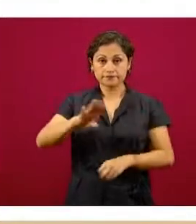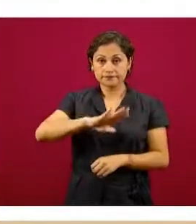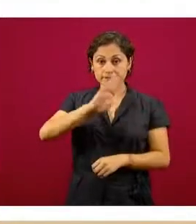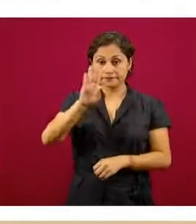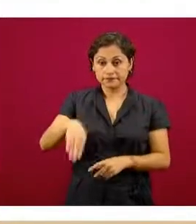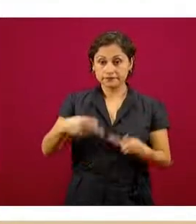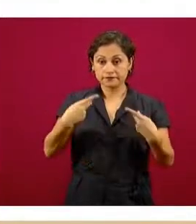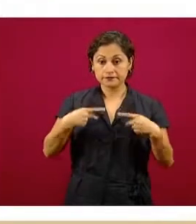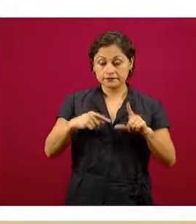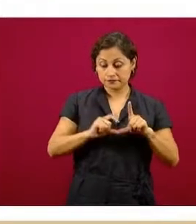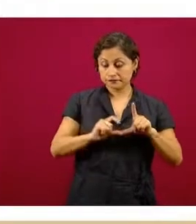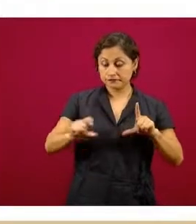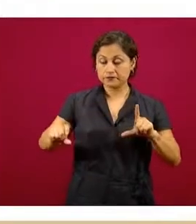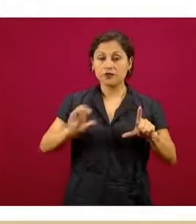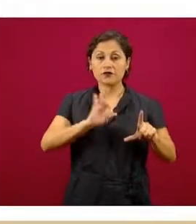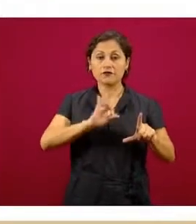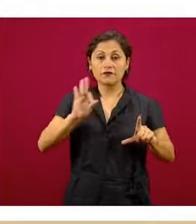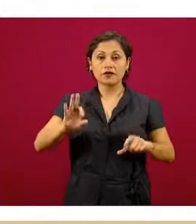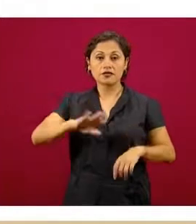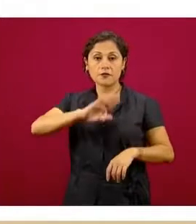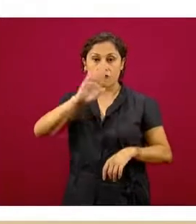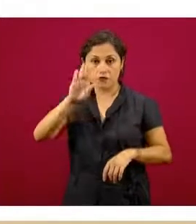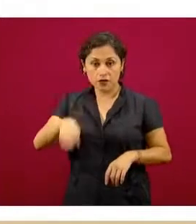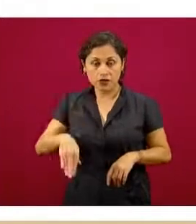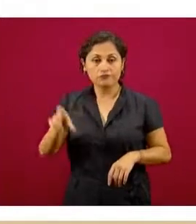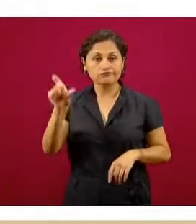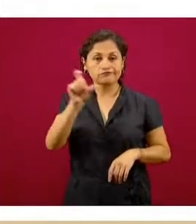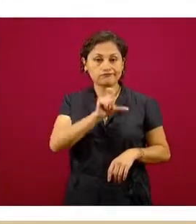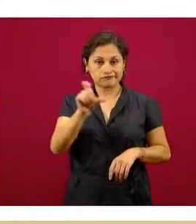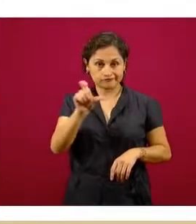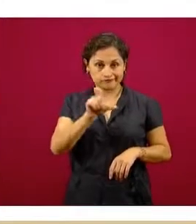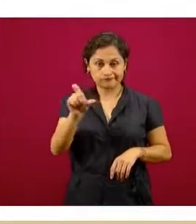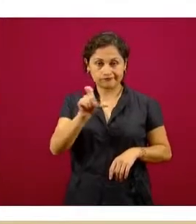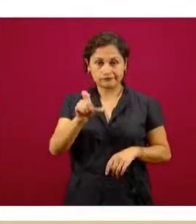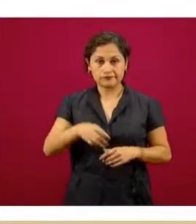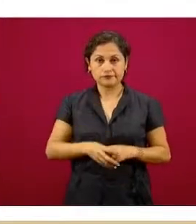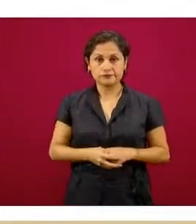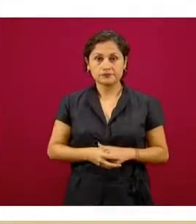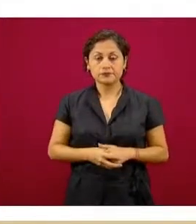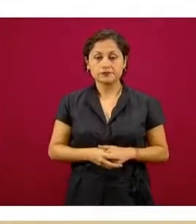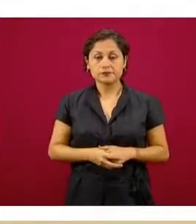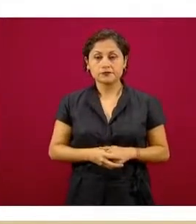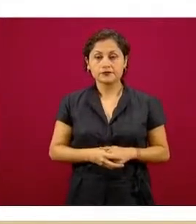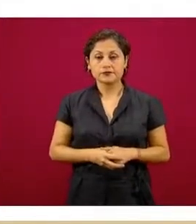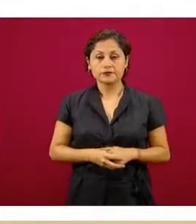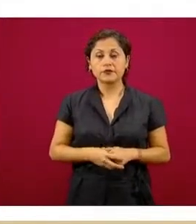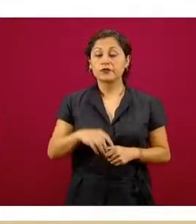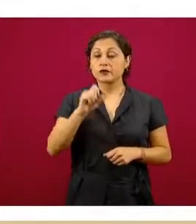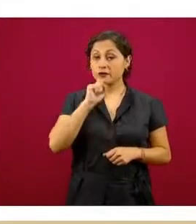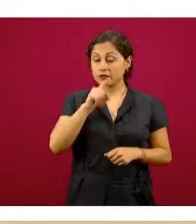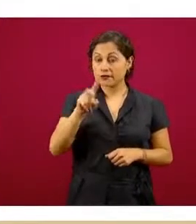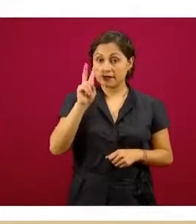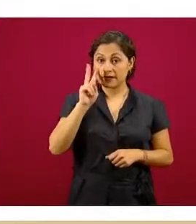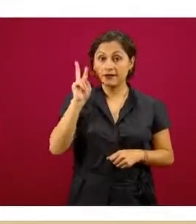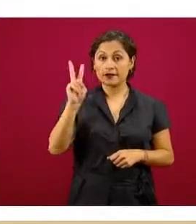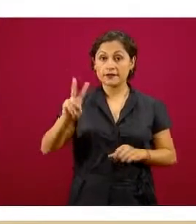por fecha de ocurrencia, es decir, por la fecha en la que lamentablemente sucedió el deceso, y a la vez podemos ver